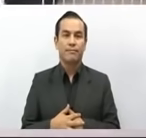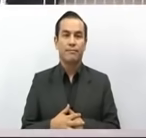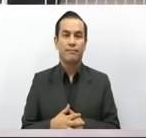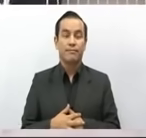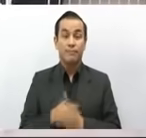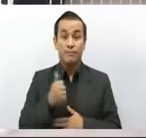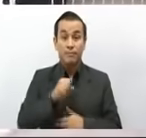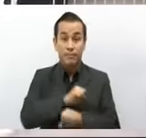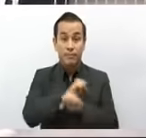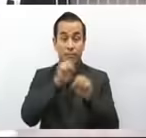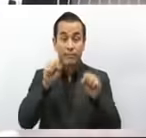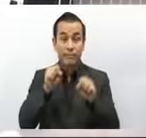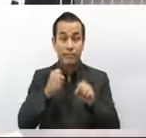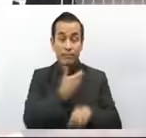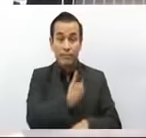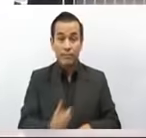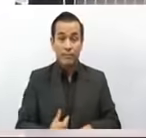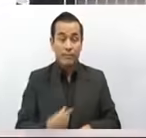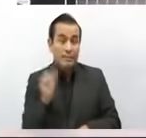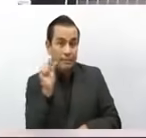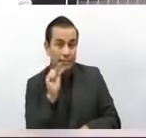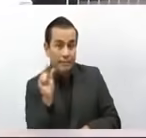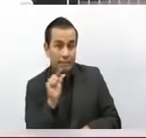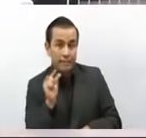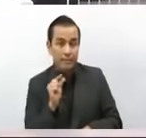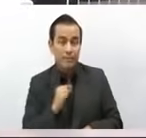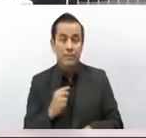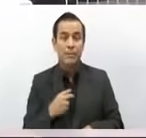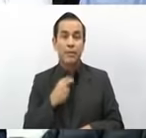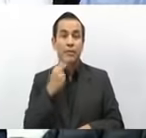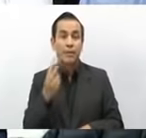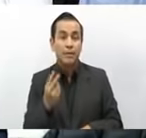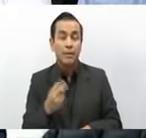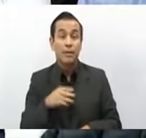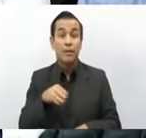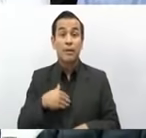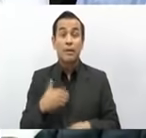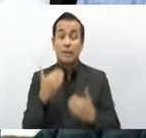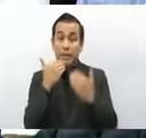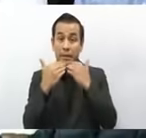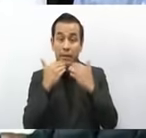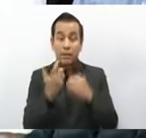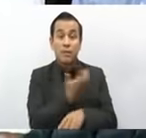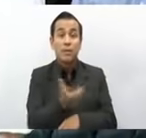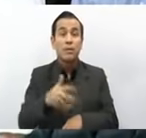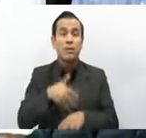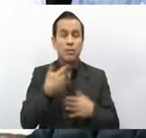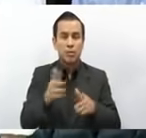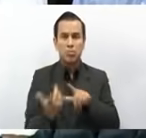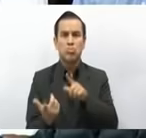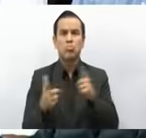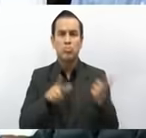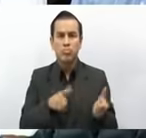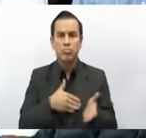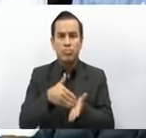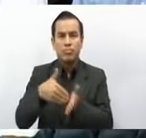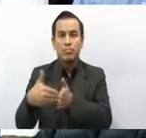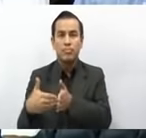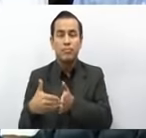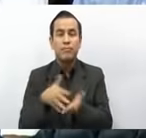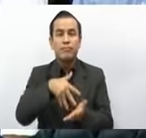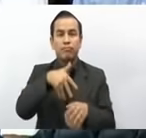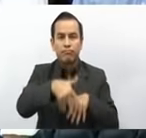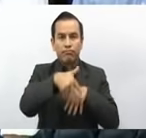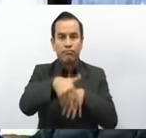Buenos días, señor presidente. Con permiso, señor presidente, le voy a hablar. Yo parte que el escalón Fuerza Armada se encuentra listo para realizar el